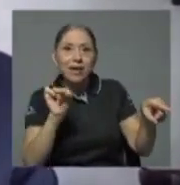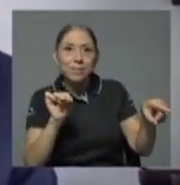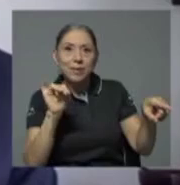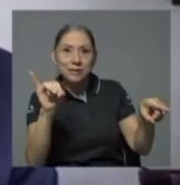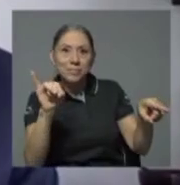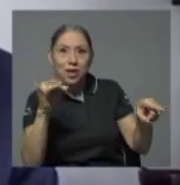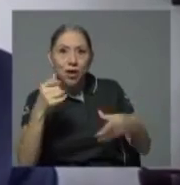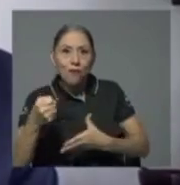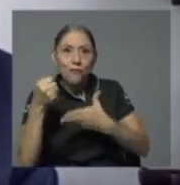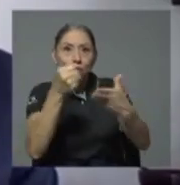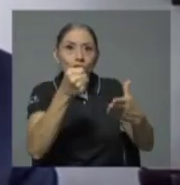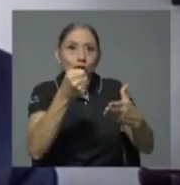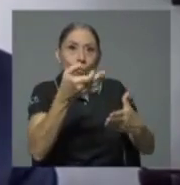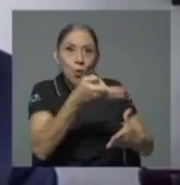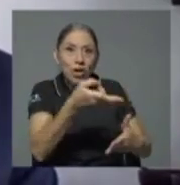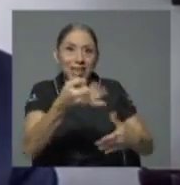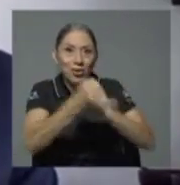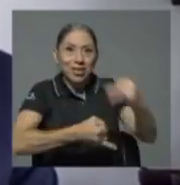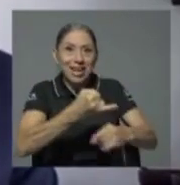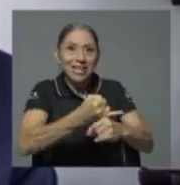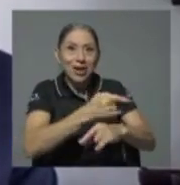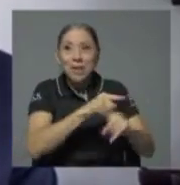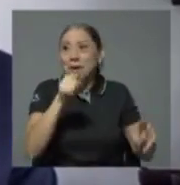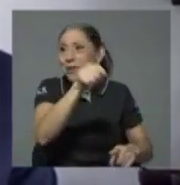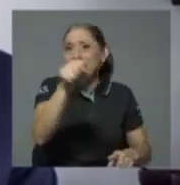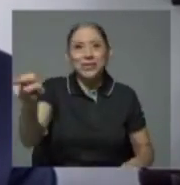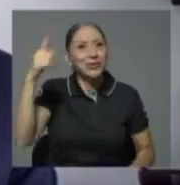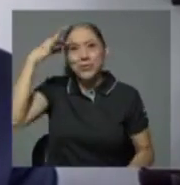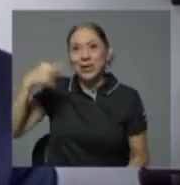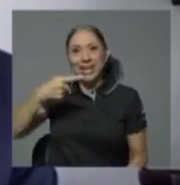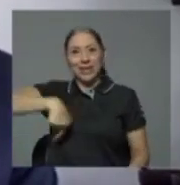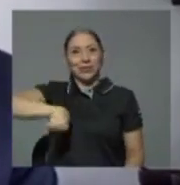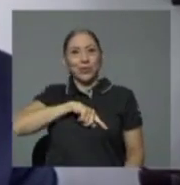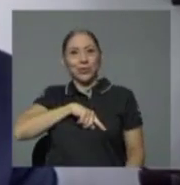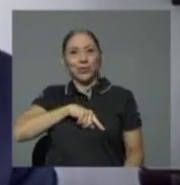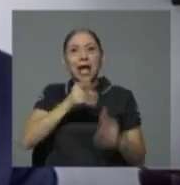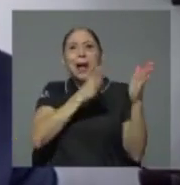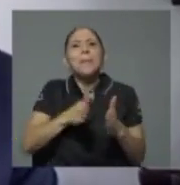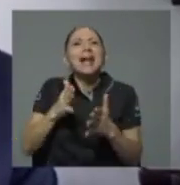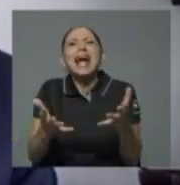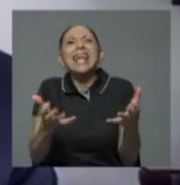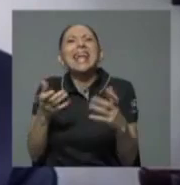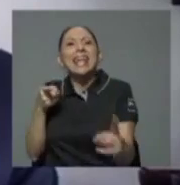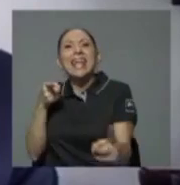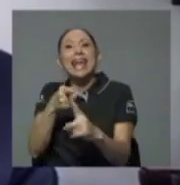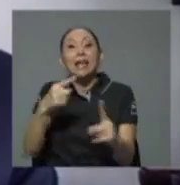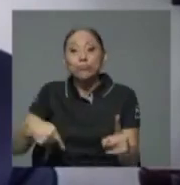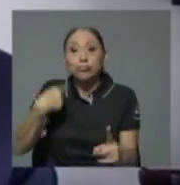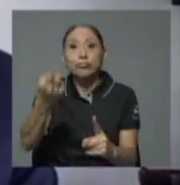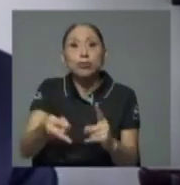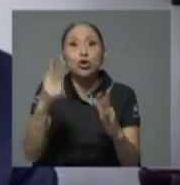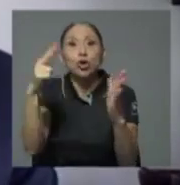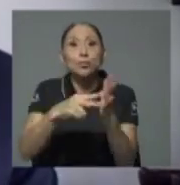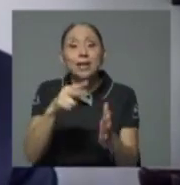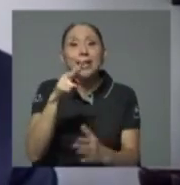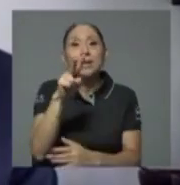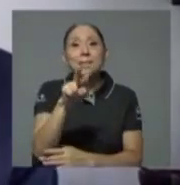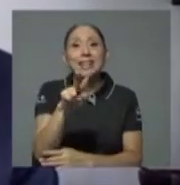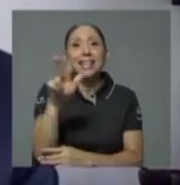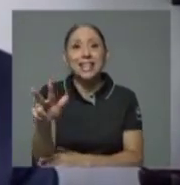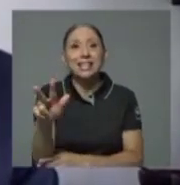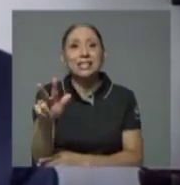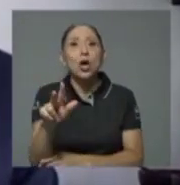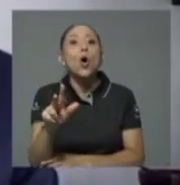en nosotros, y el plan lo que busca es llegar en el 2023 a un superávit primario del